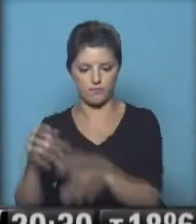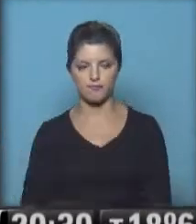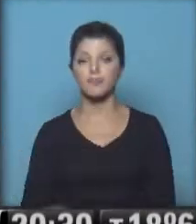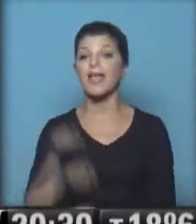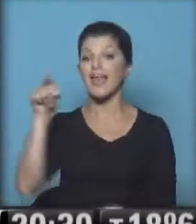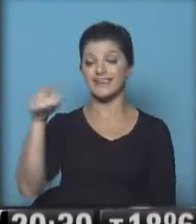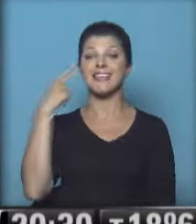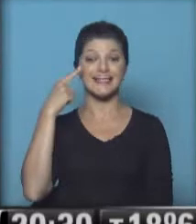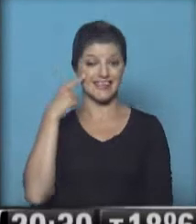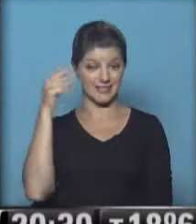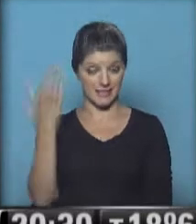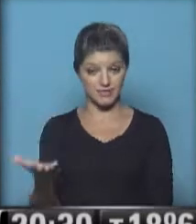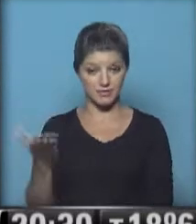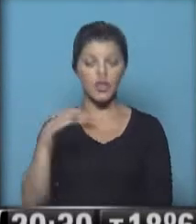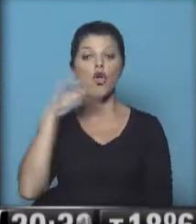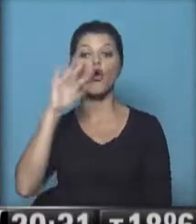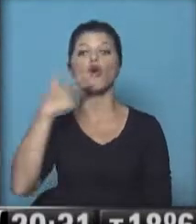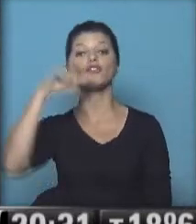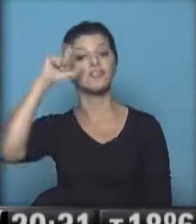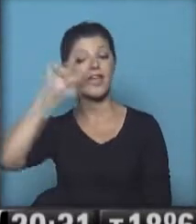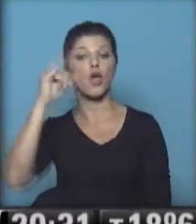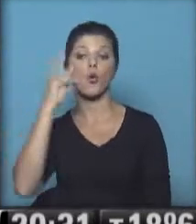Presidente municipal, José Luis Abarca,